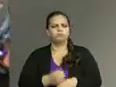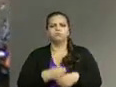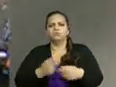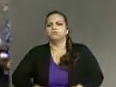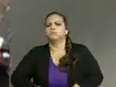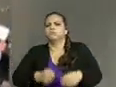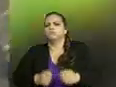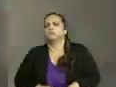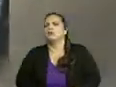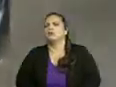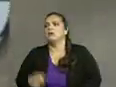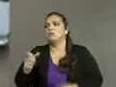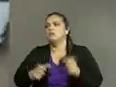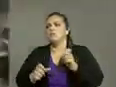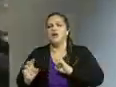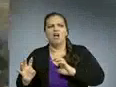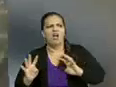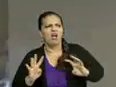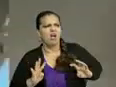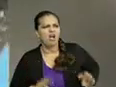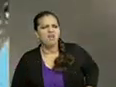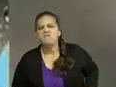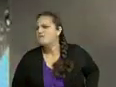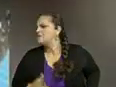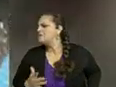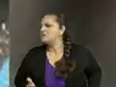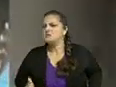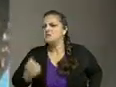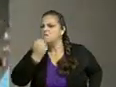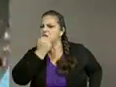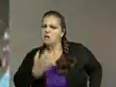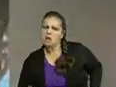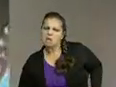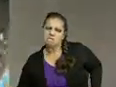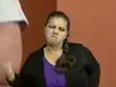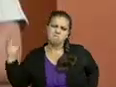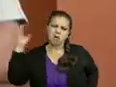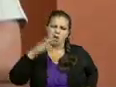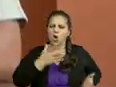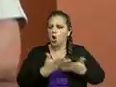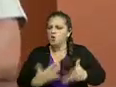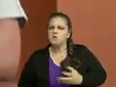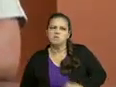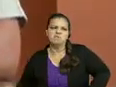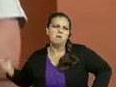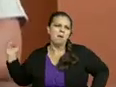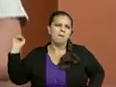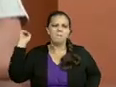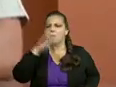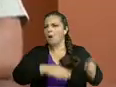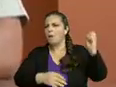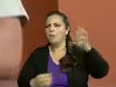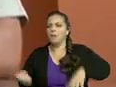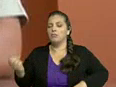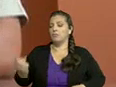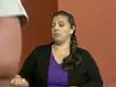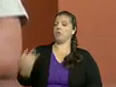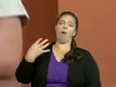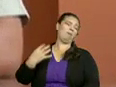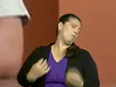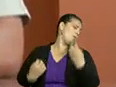no se dejó que avance el problema por cuanto se reaccionó rápido. Había personal del humo, personal del GOE. Son del grupo preventivo, igualmente no